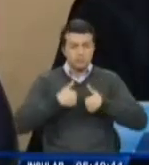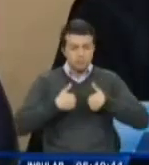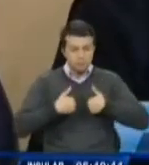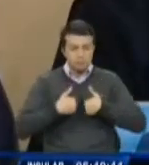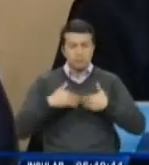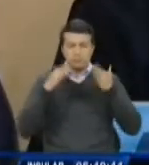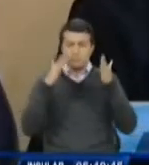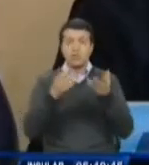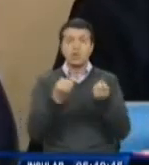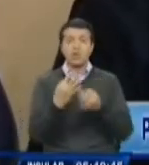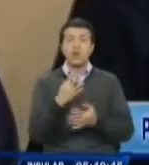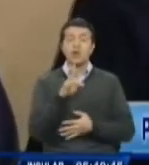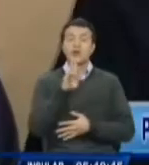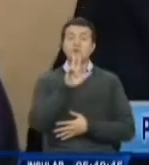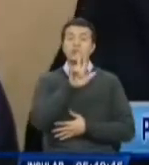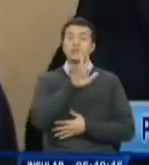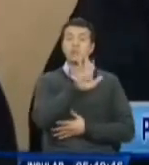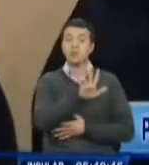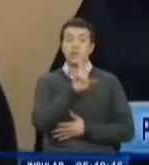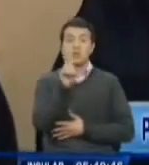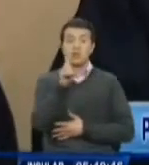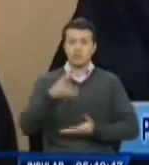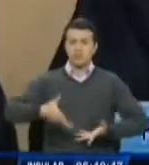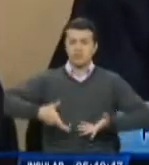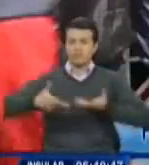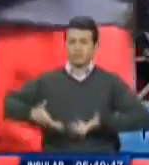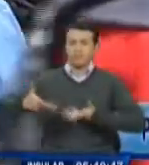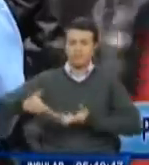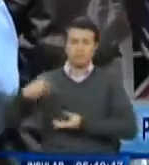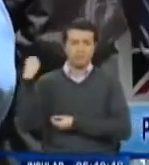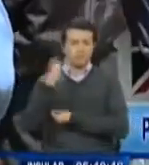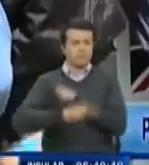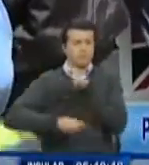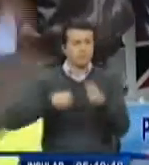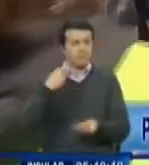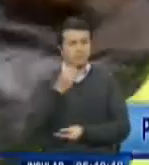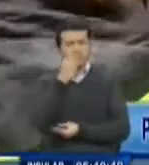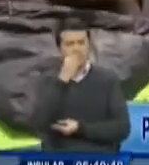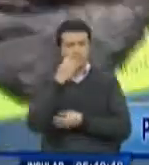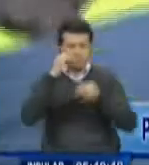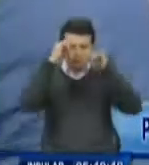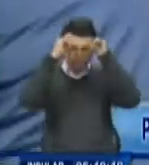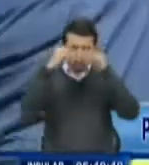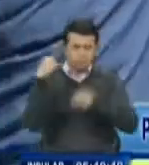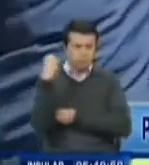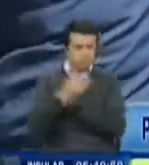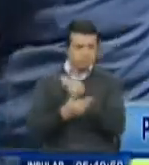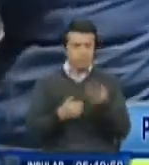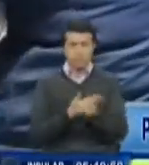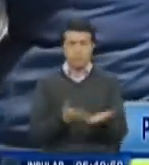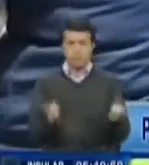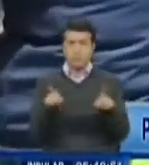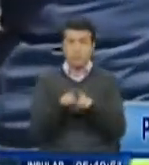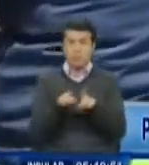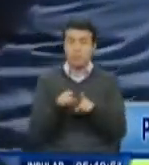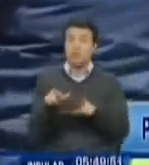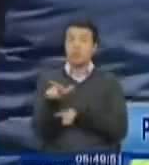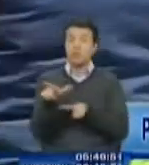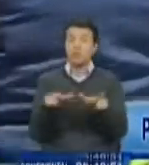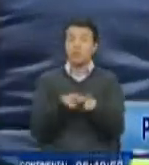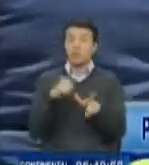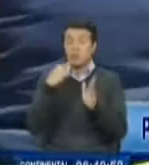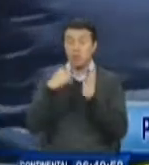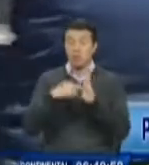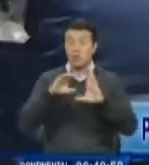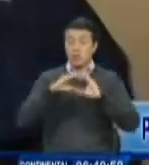52 toneladas de alimentos y a partir de hoy 35 toneladas en las unidades educativas también se activan las acciones tomando en cuenta el